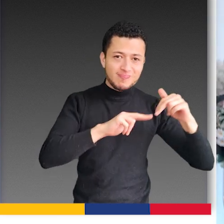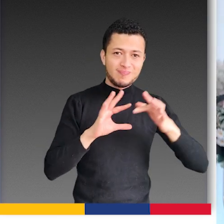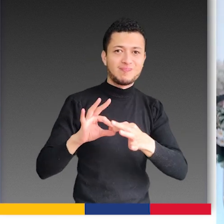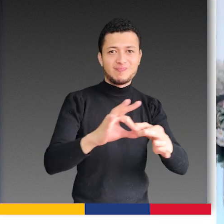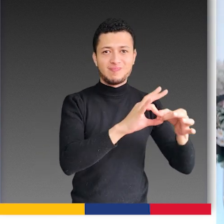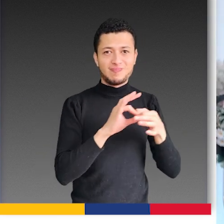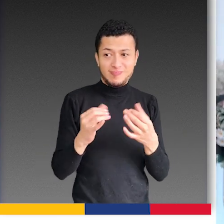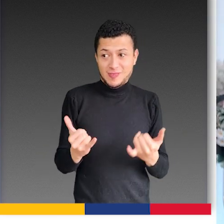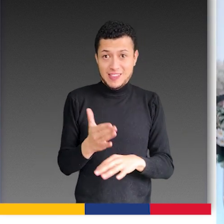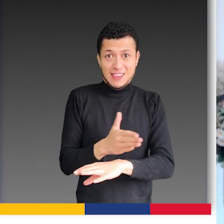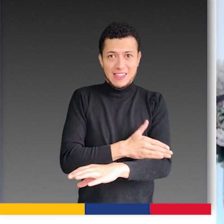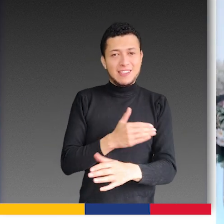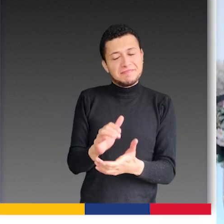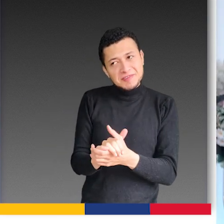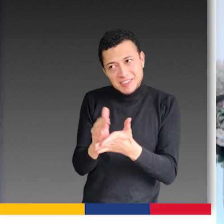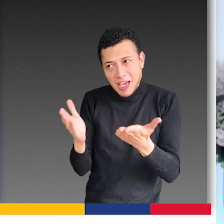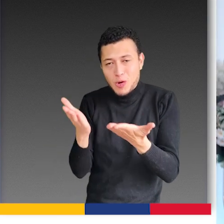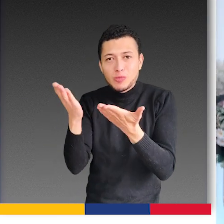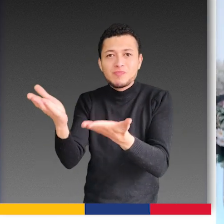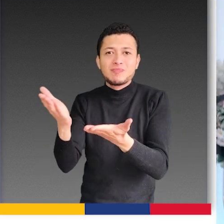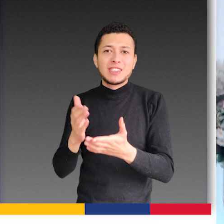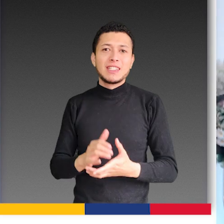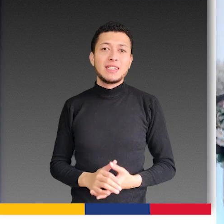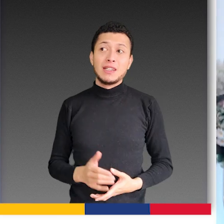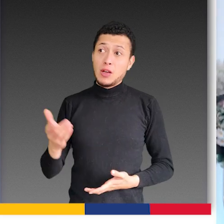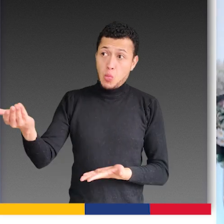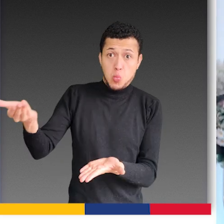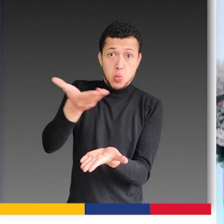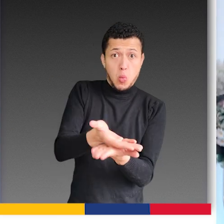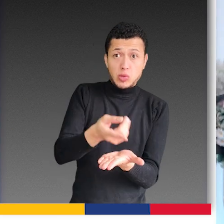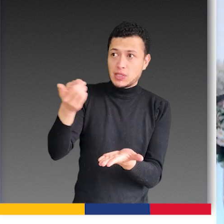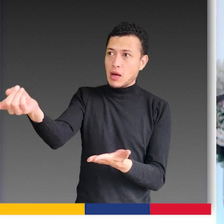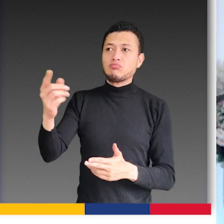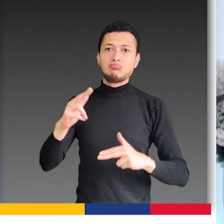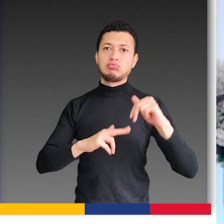construir juntos. Desde ya saludo